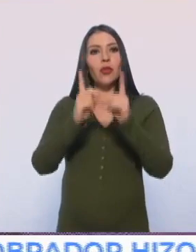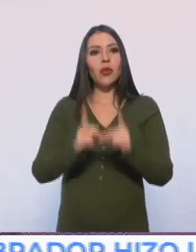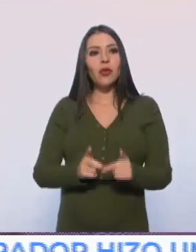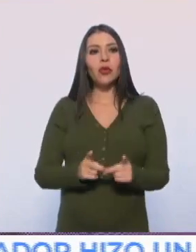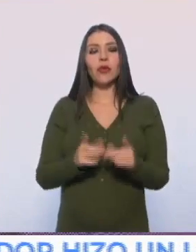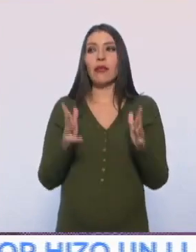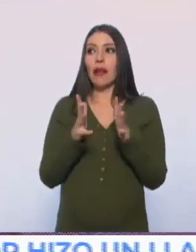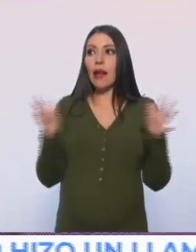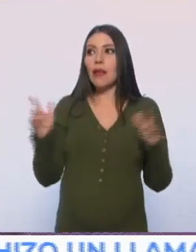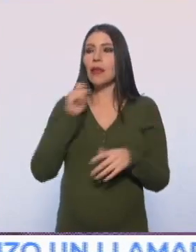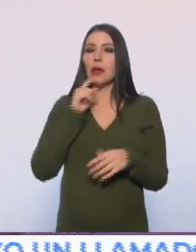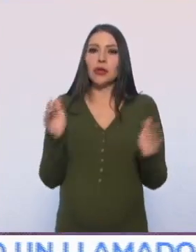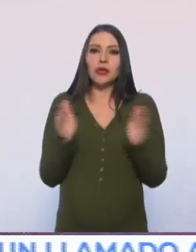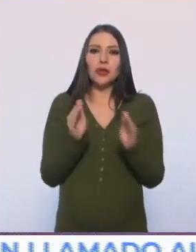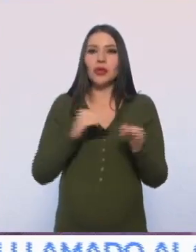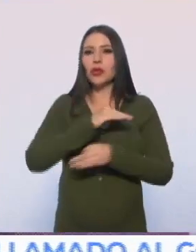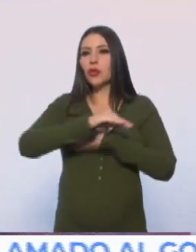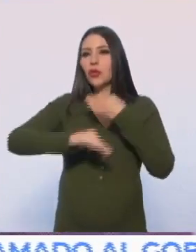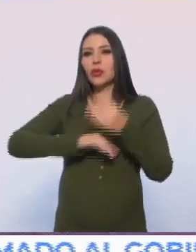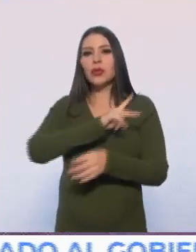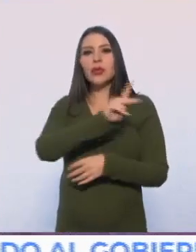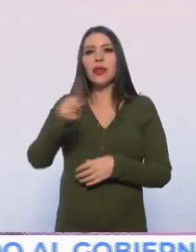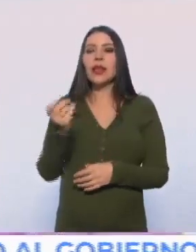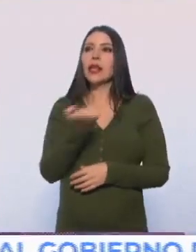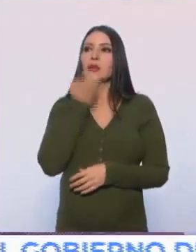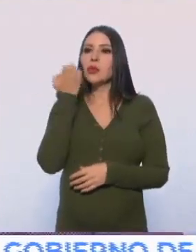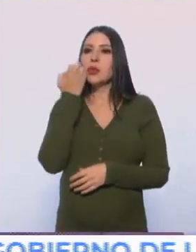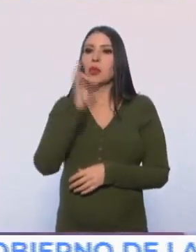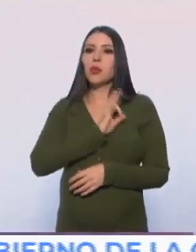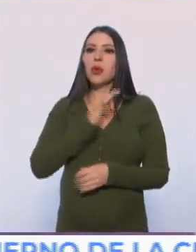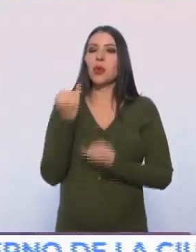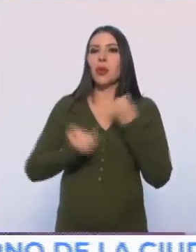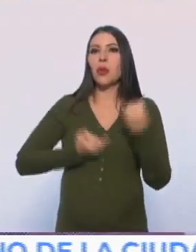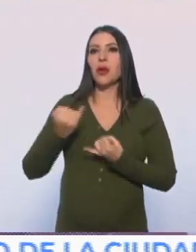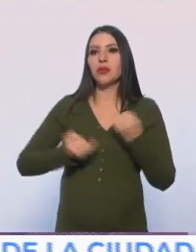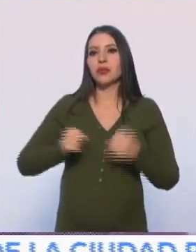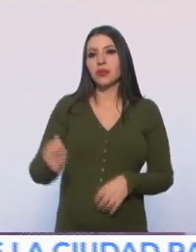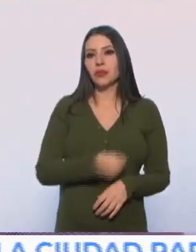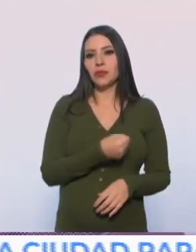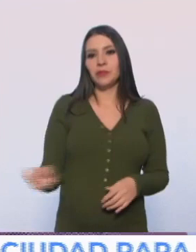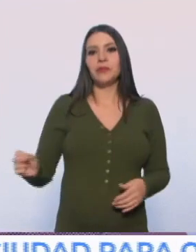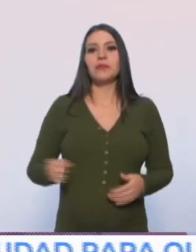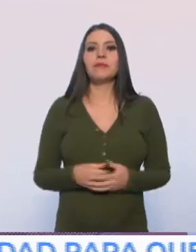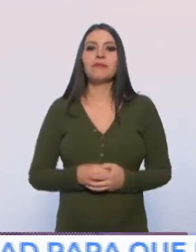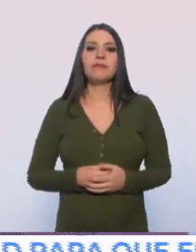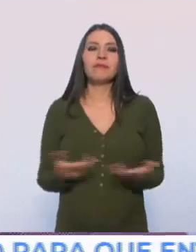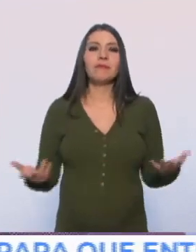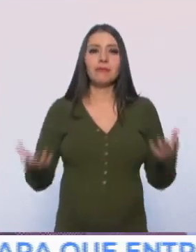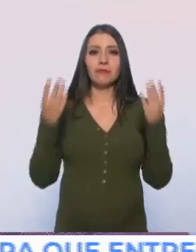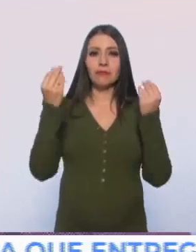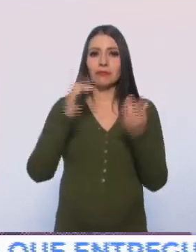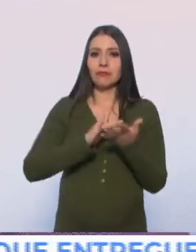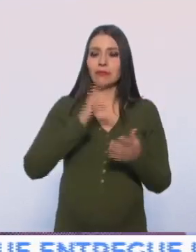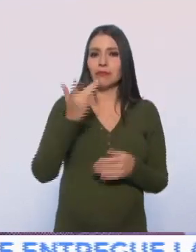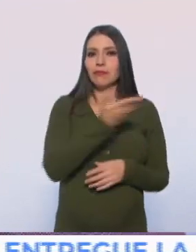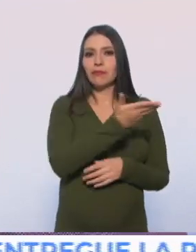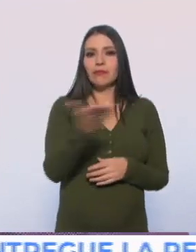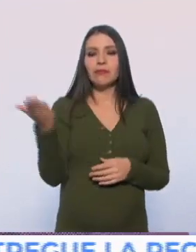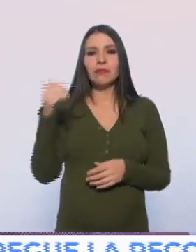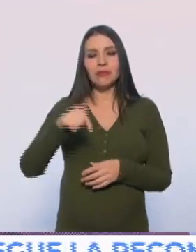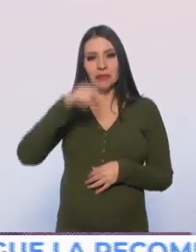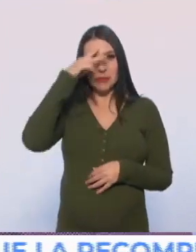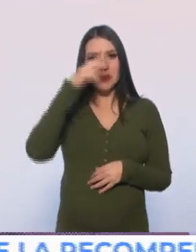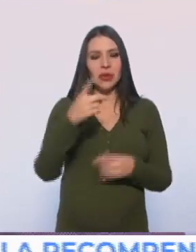todo el mundo, la escuela base puedan jugar. Muchísimas gracias por todo el cariño que me ha dado un país como México,